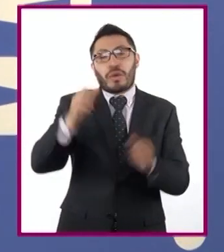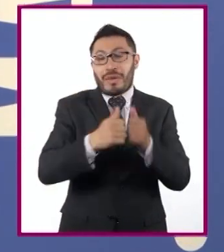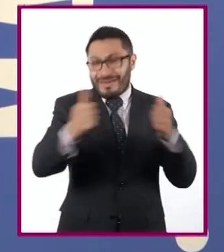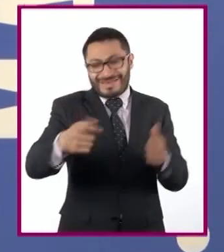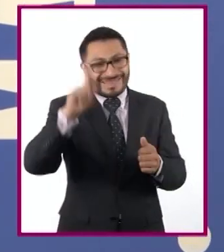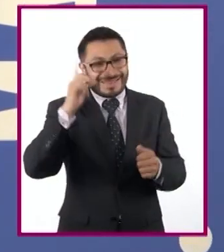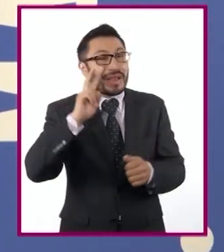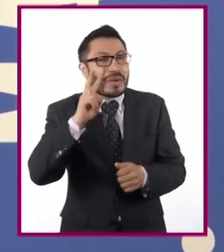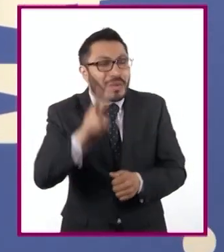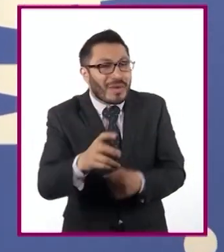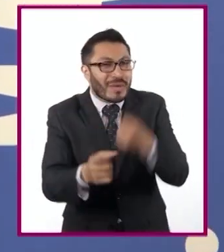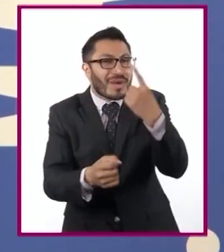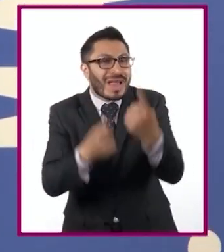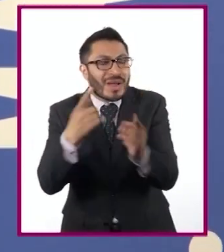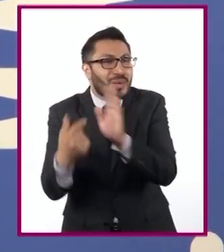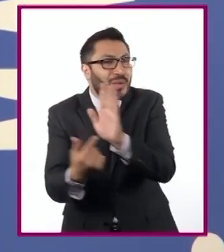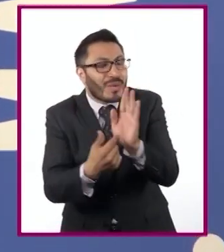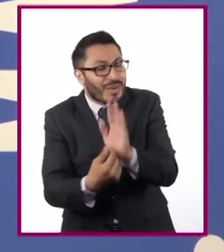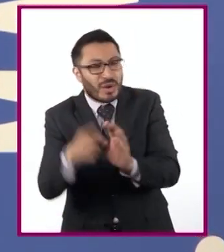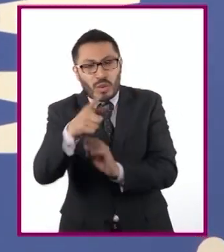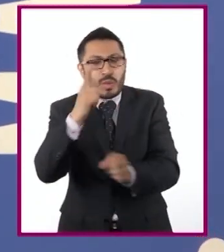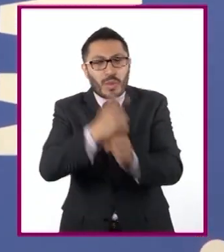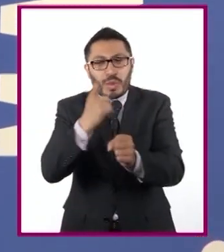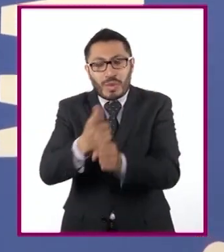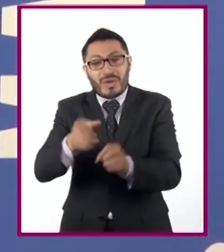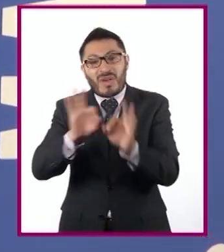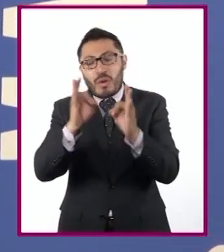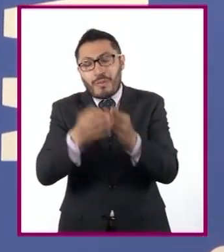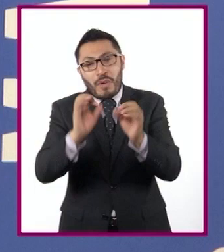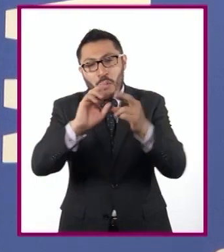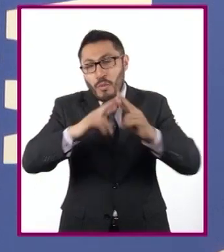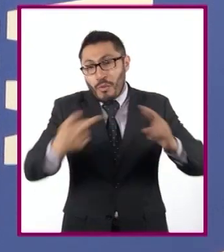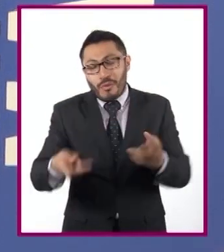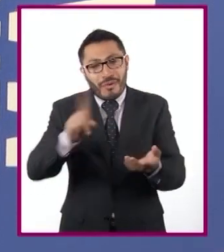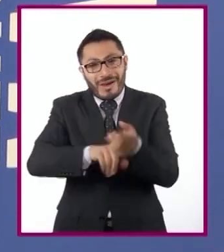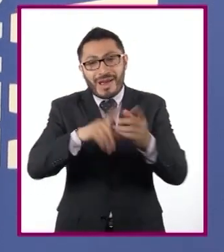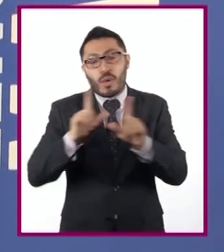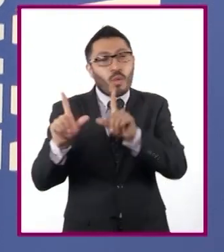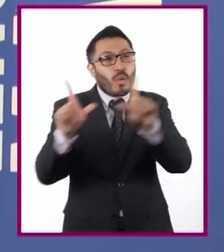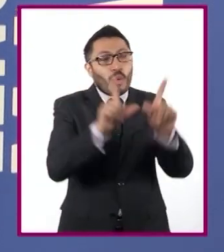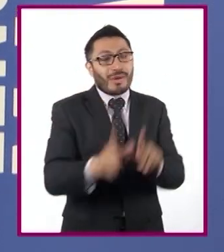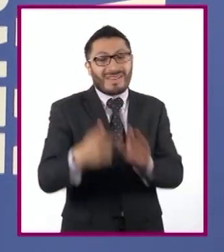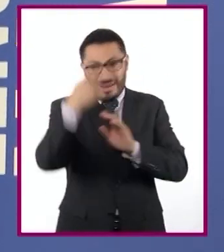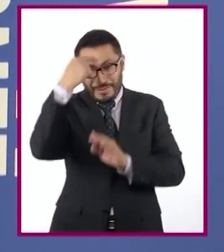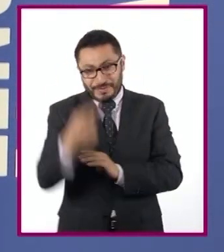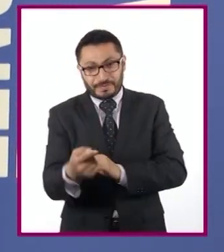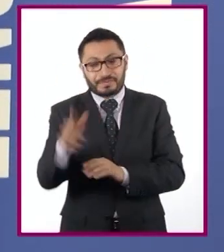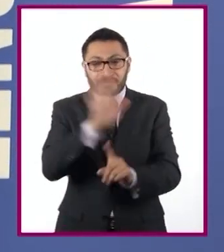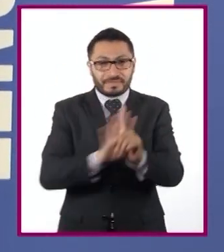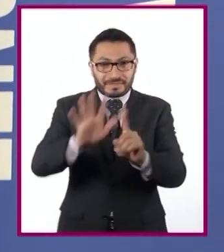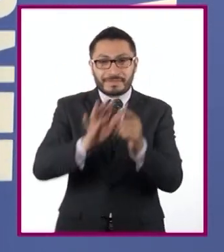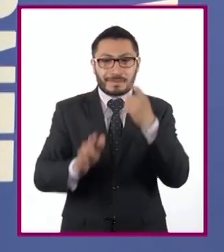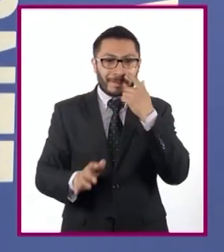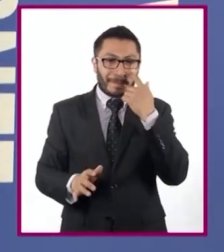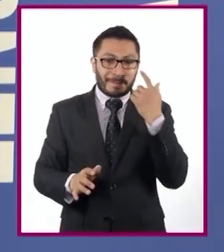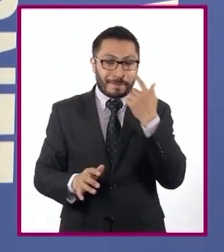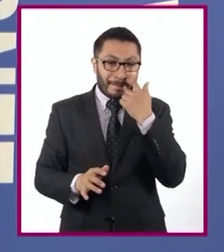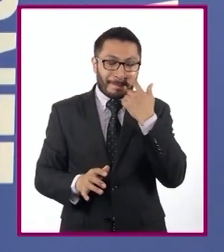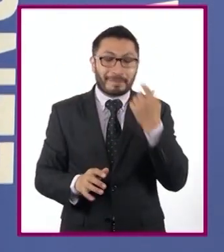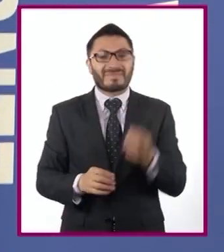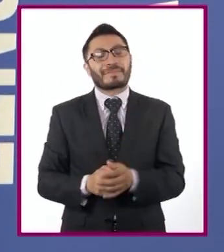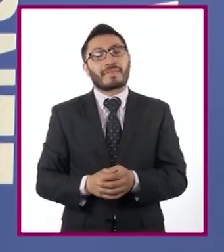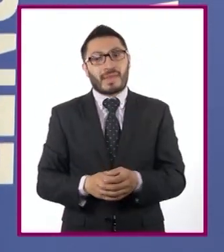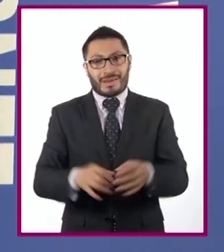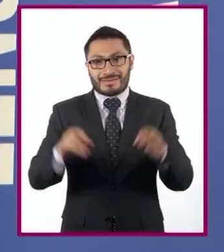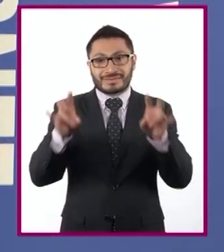sus anuncios e identifiquen algunas estrategias o recursos que la publicidad utiliza para persuadir. Observen